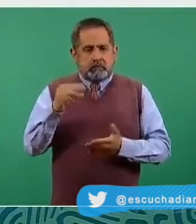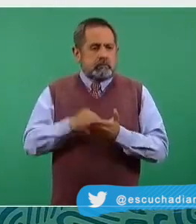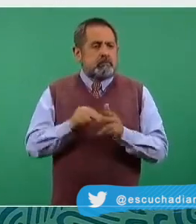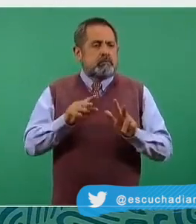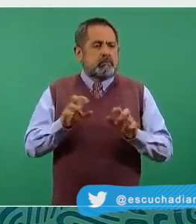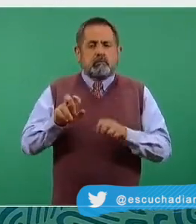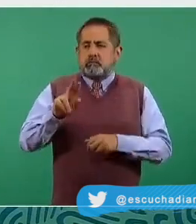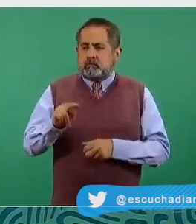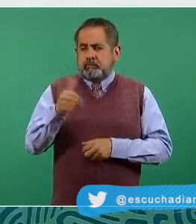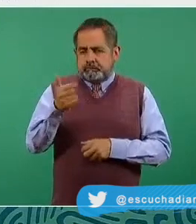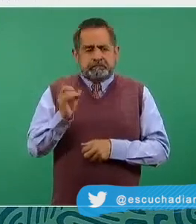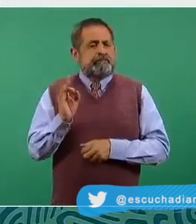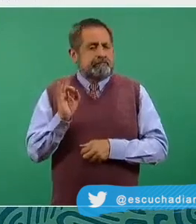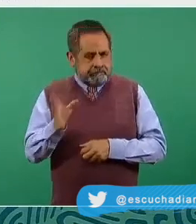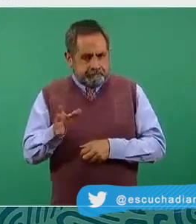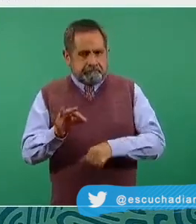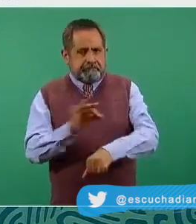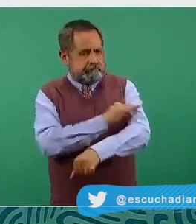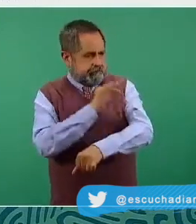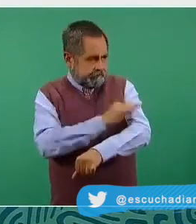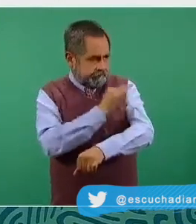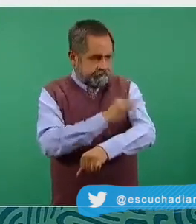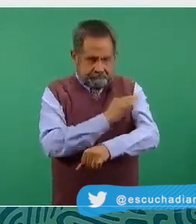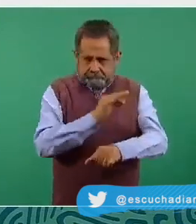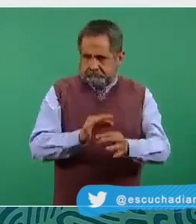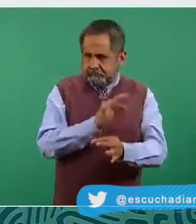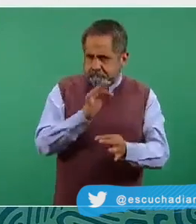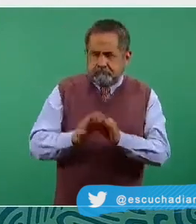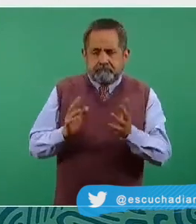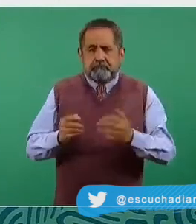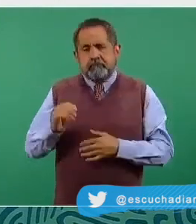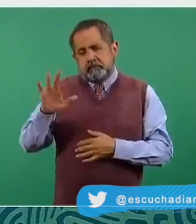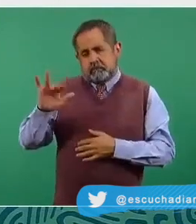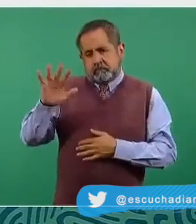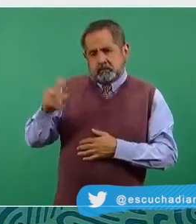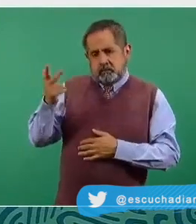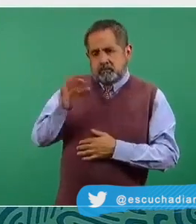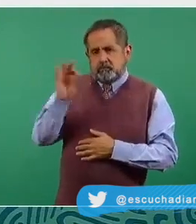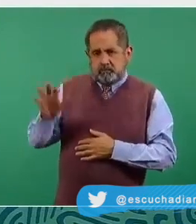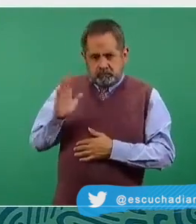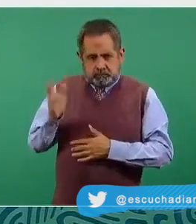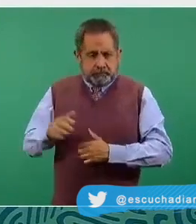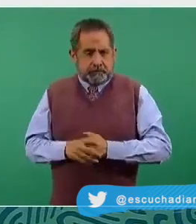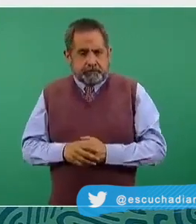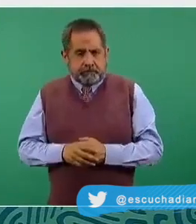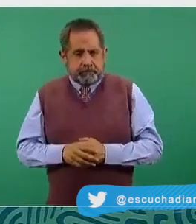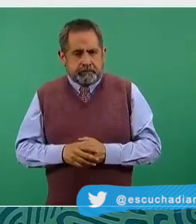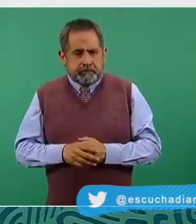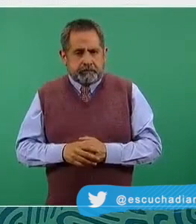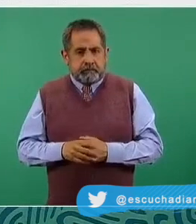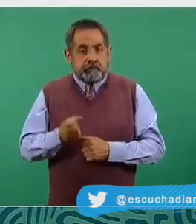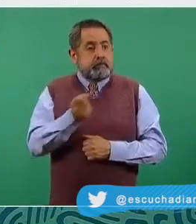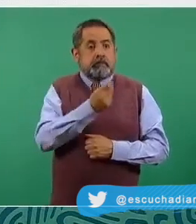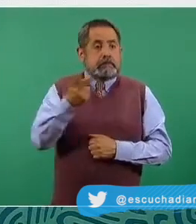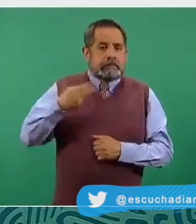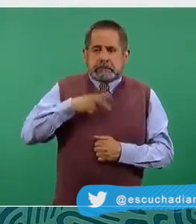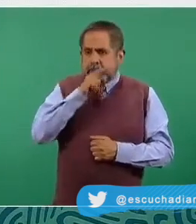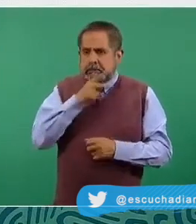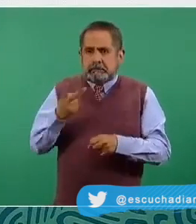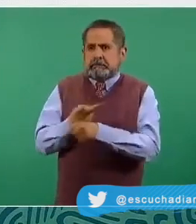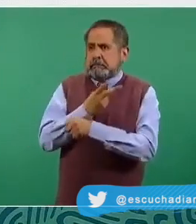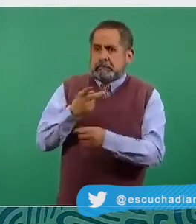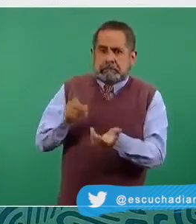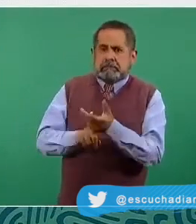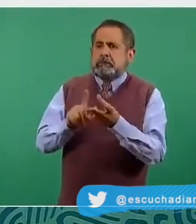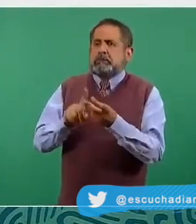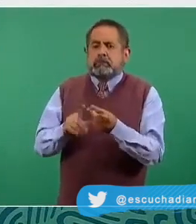886 esto corresponde al 58 por ciento la inquietud es pues aquí